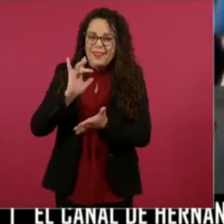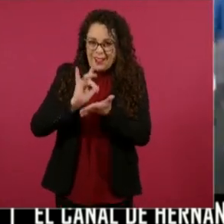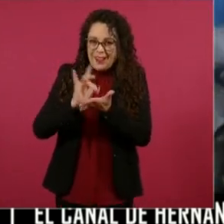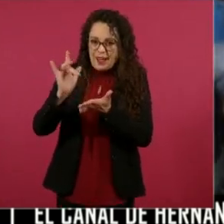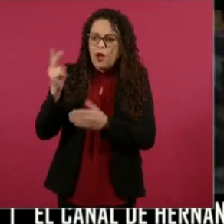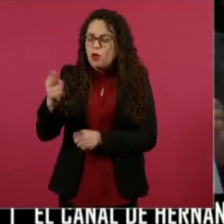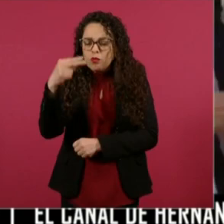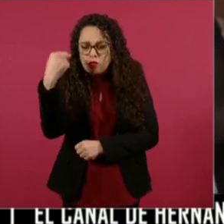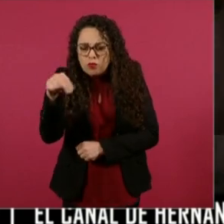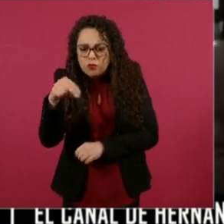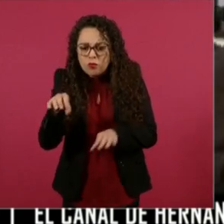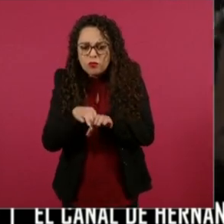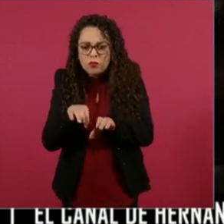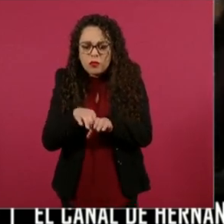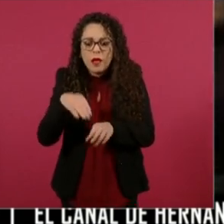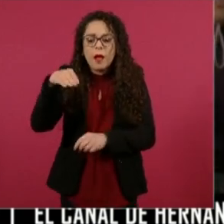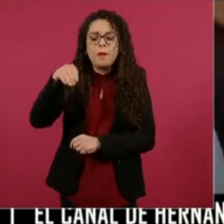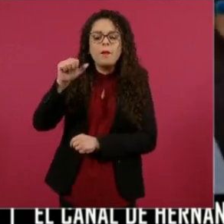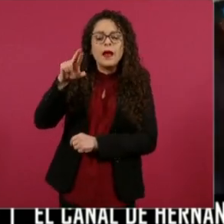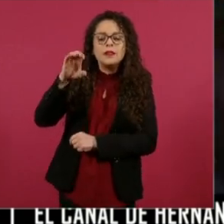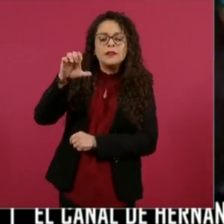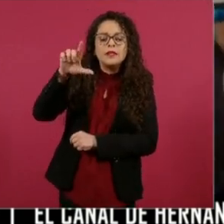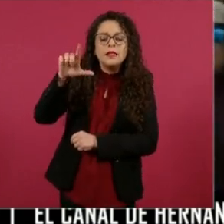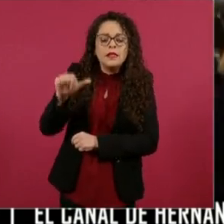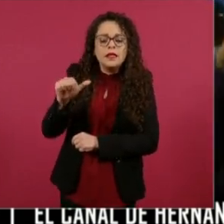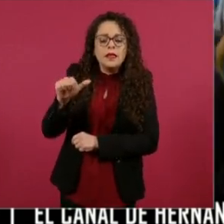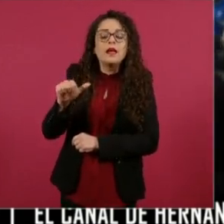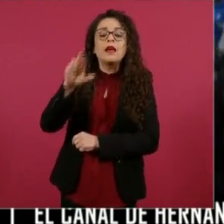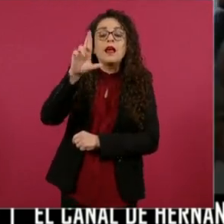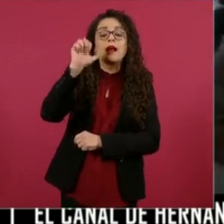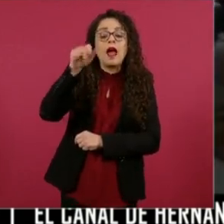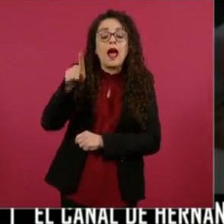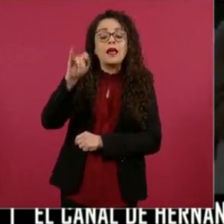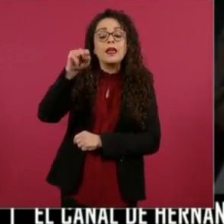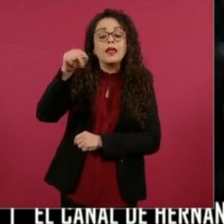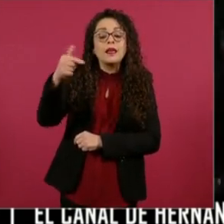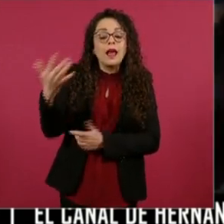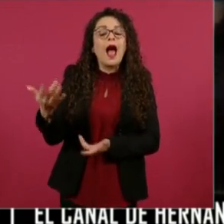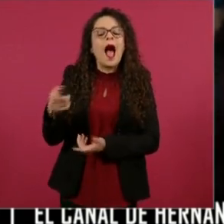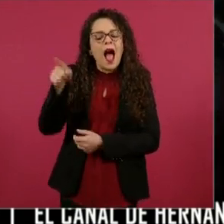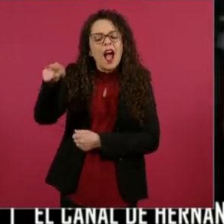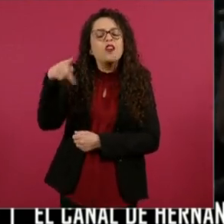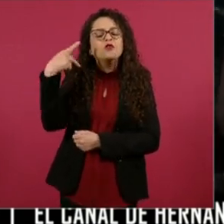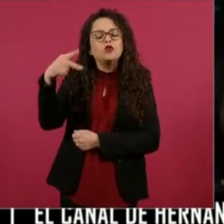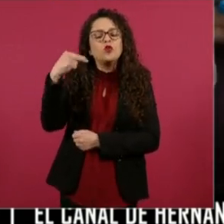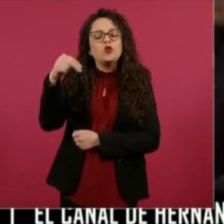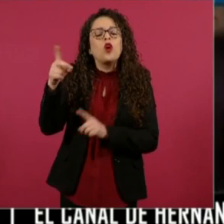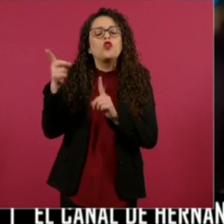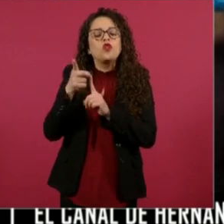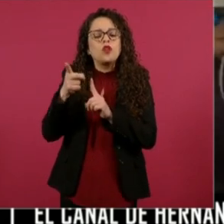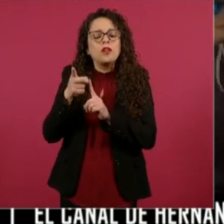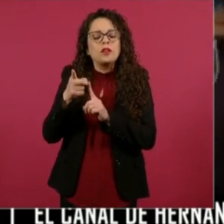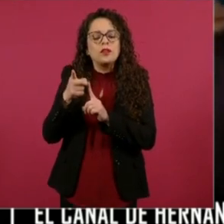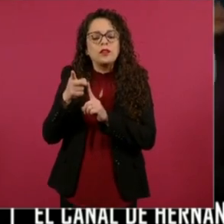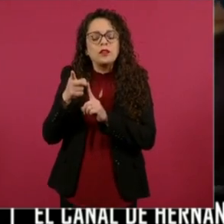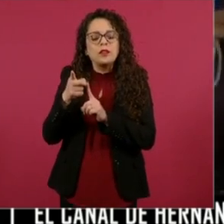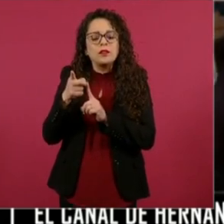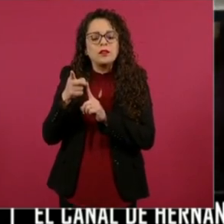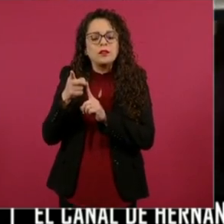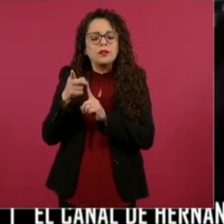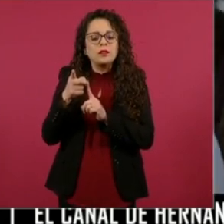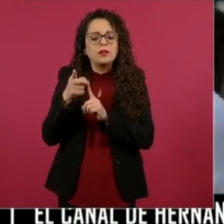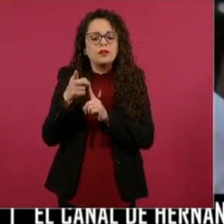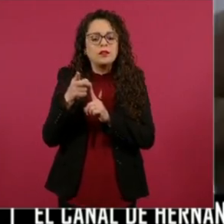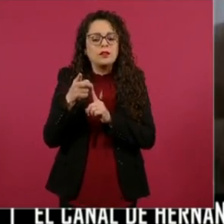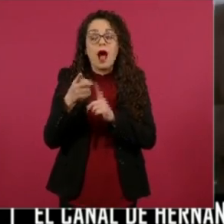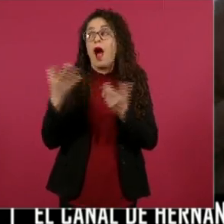se llama usted? Marcela. ¿Marcela qué? Ranking. Ranking. ¿De dónde es Ranking su apellido? Alemán. Ah, con razón. Esto es